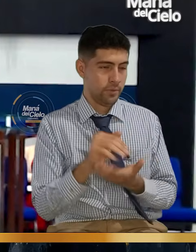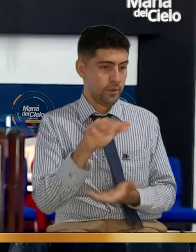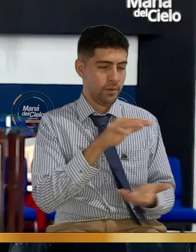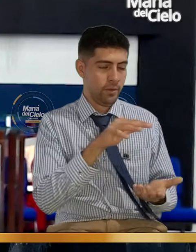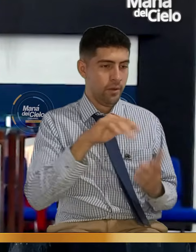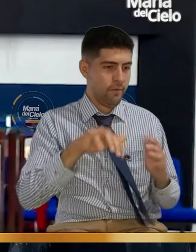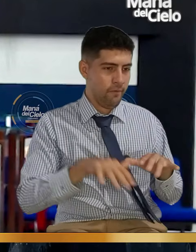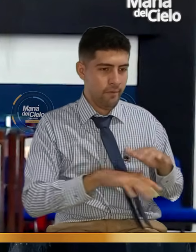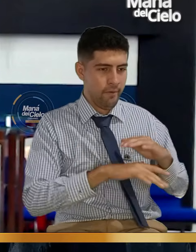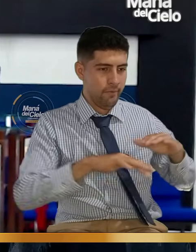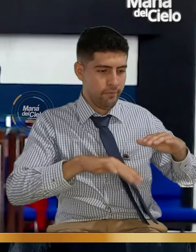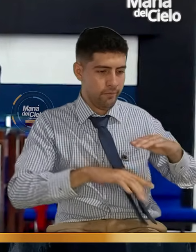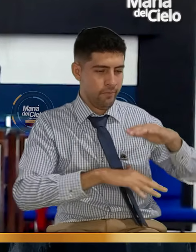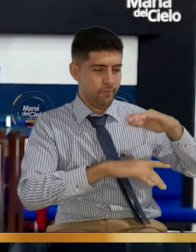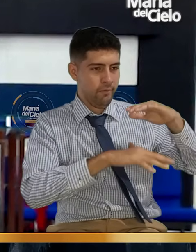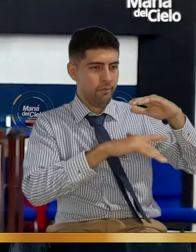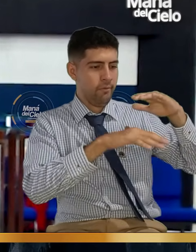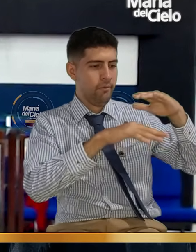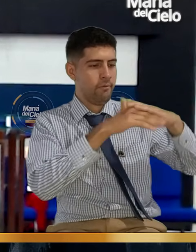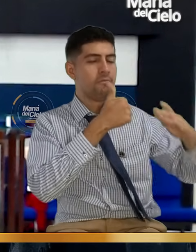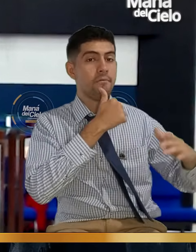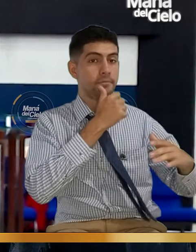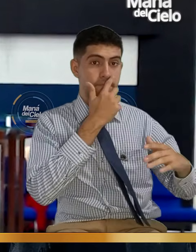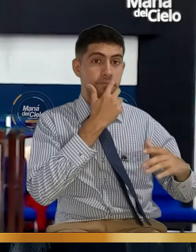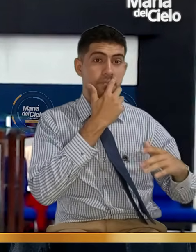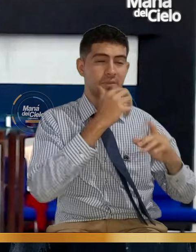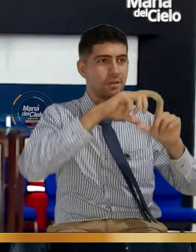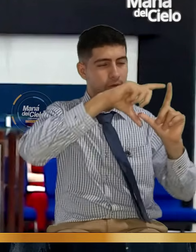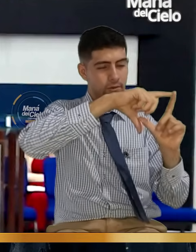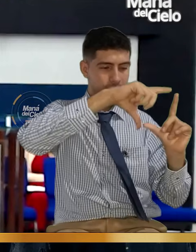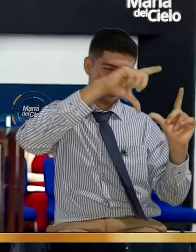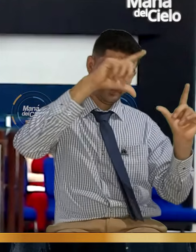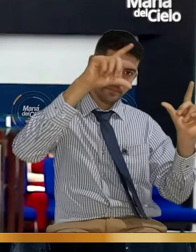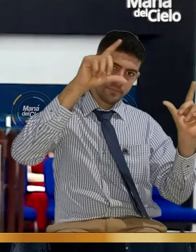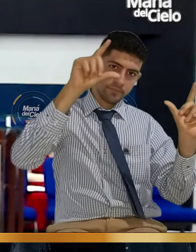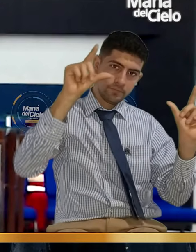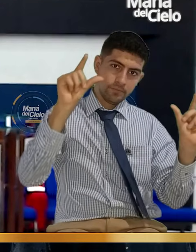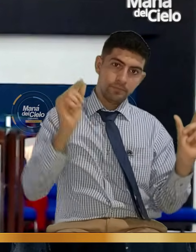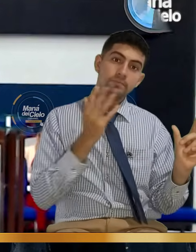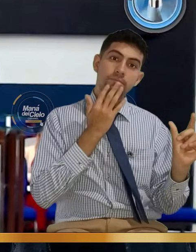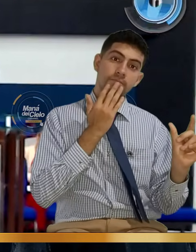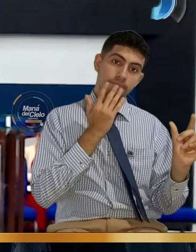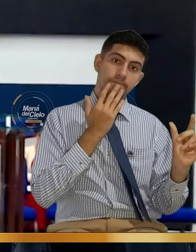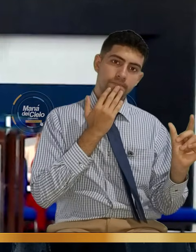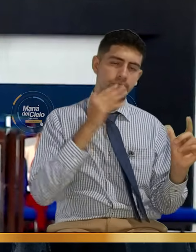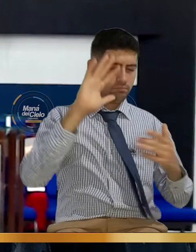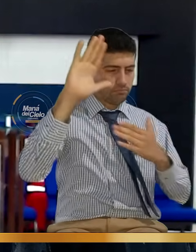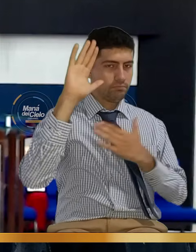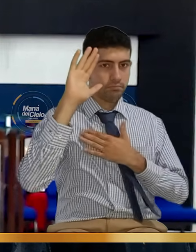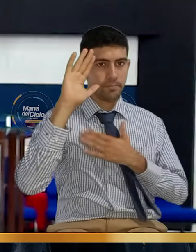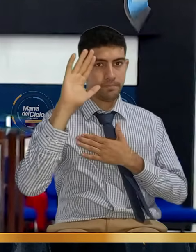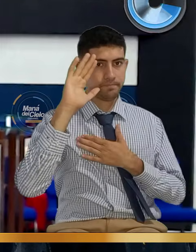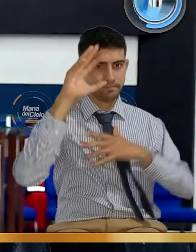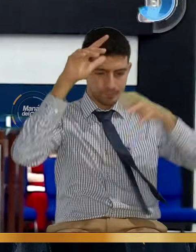Señor. Así que, amados, ya Dios dijo: no voy a volver a destruir la tierra con un diluvio, ni voy a destruirlos como